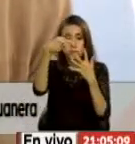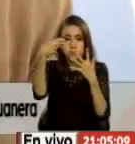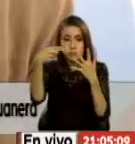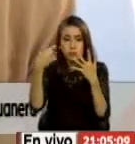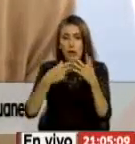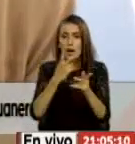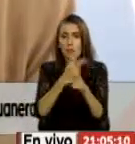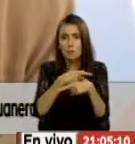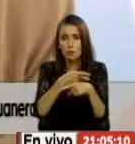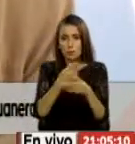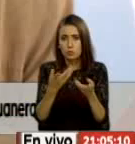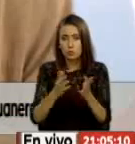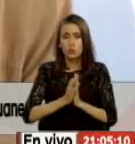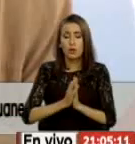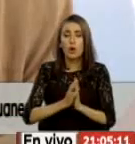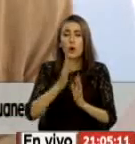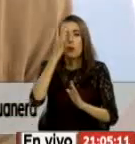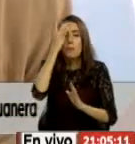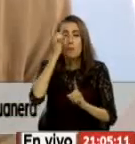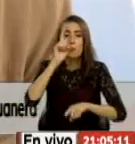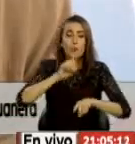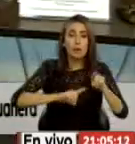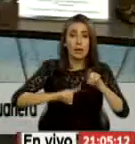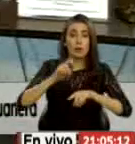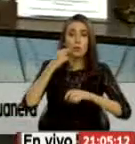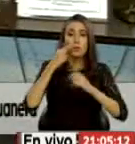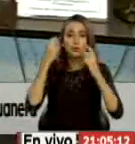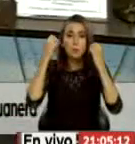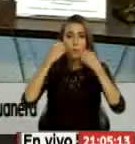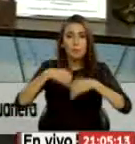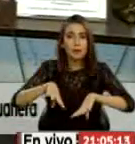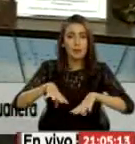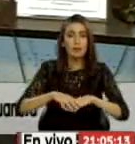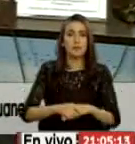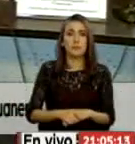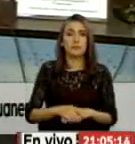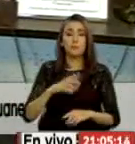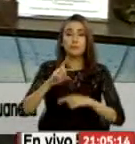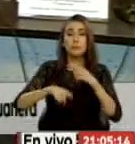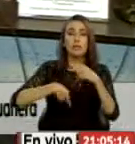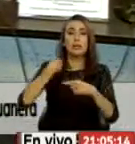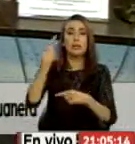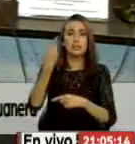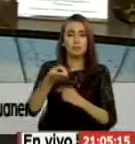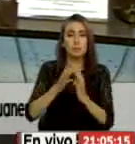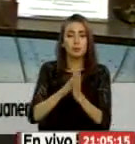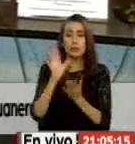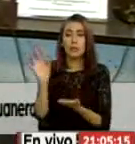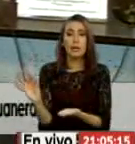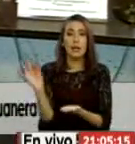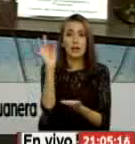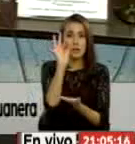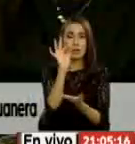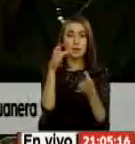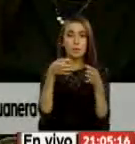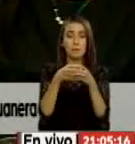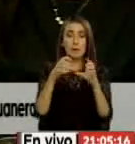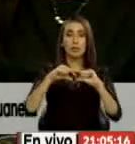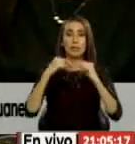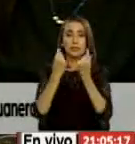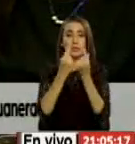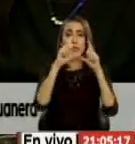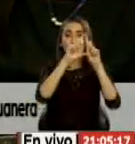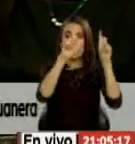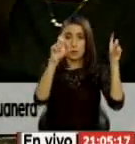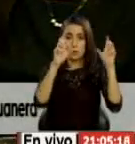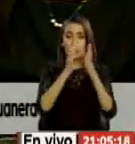ítem o cierto producto, porque definitivamente no nos creemos infalibles. En las próximas horas, representantes de asociaciones